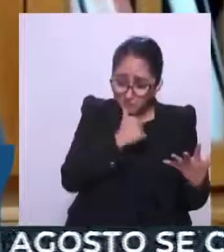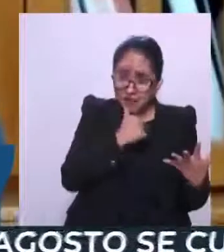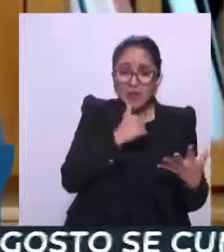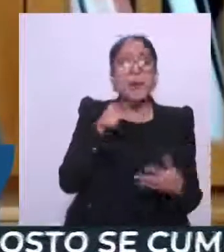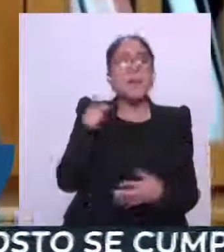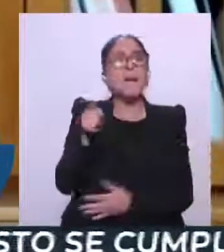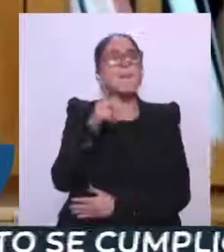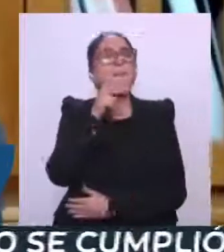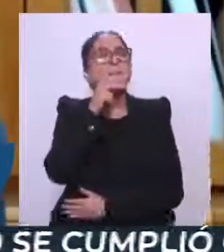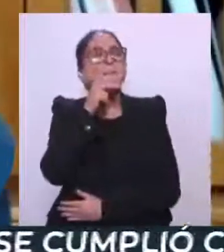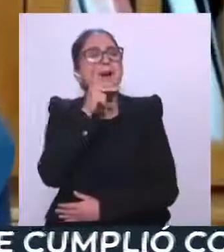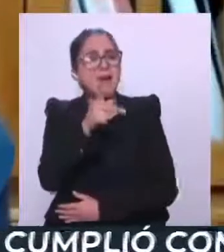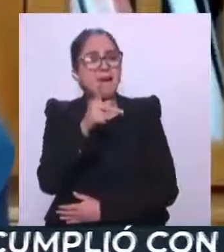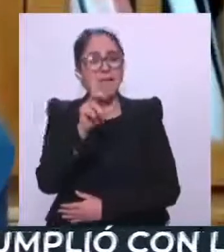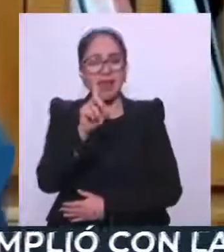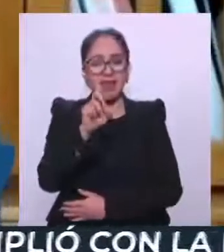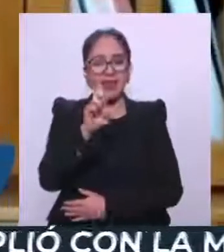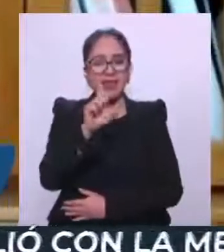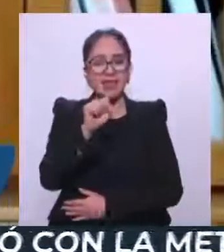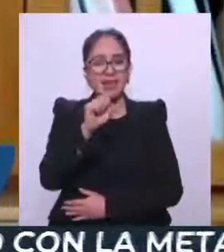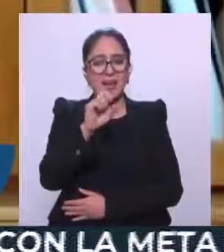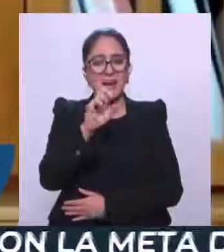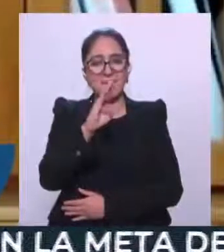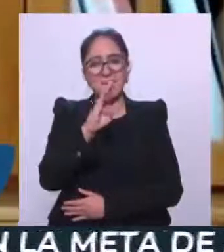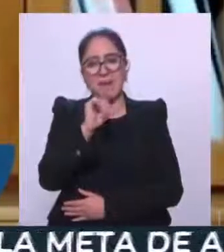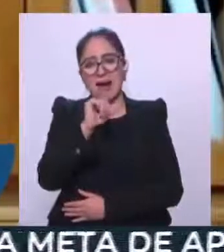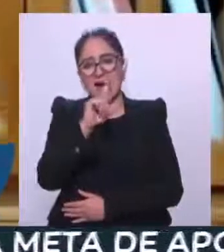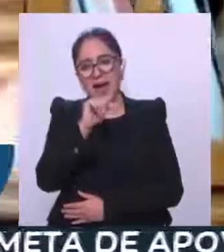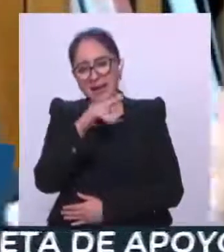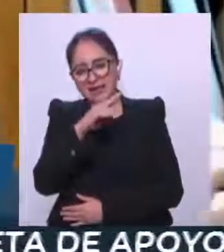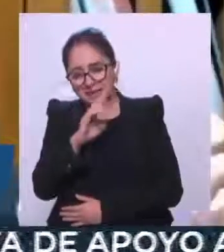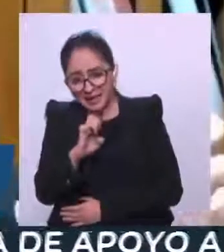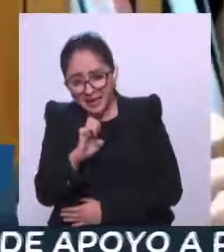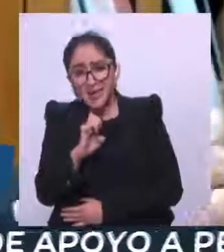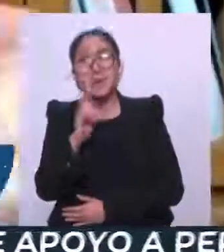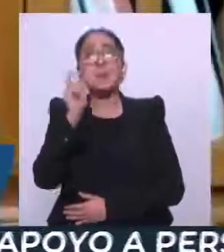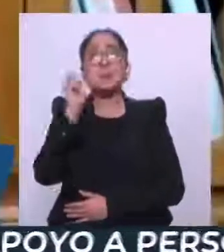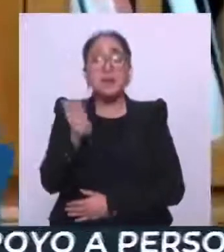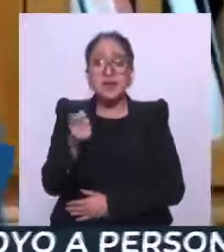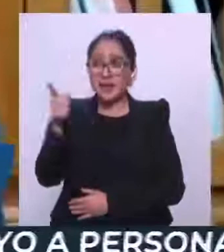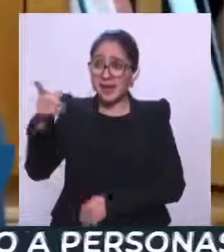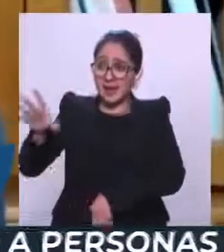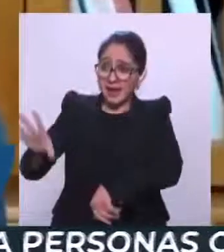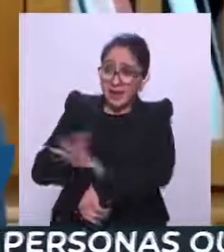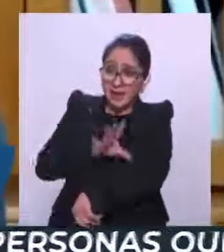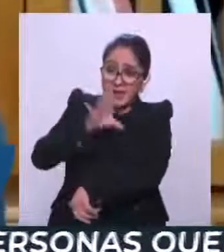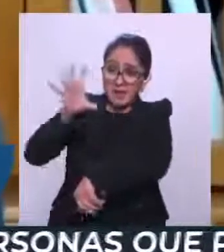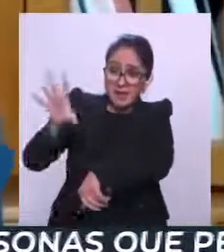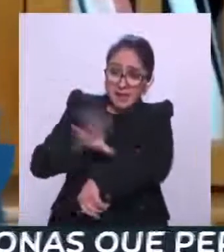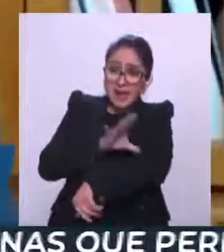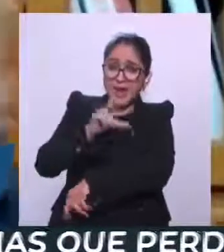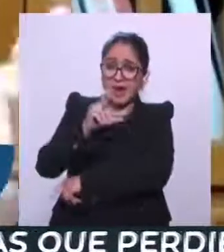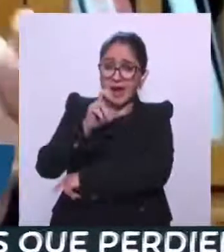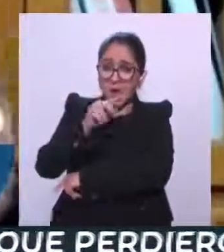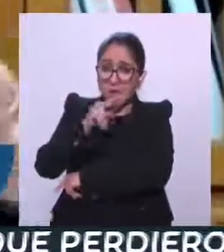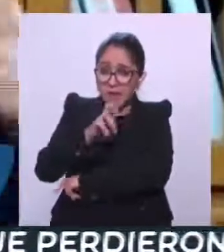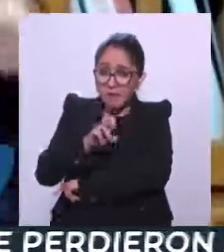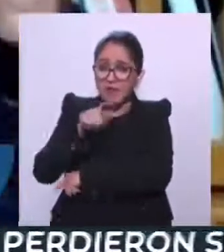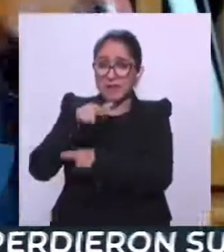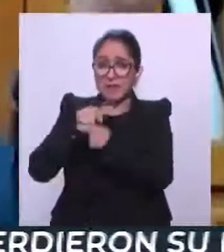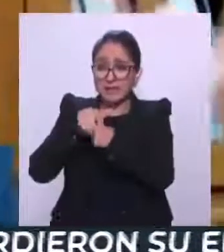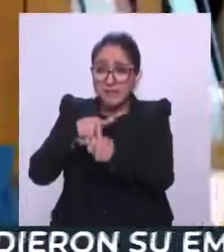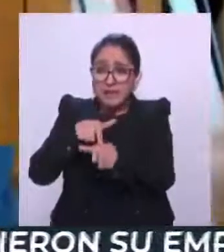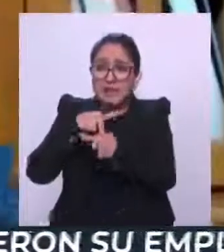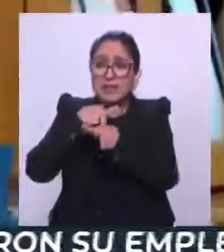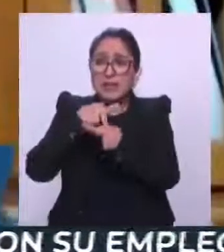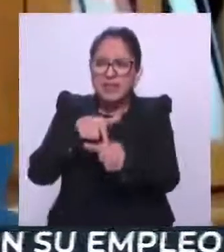y cuando se señala justamente de las energías renovables, que son intermitentes necesariamente, es